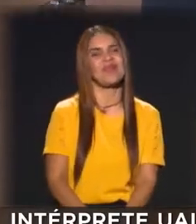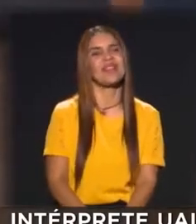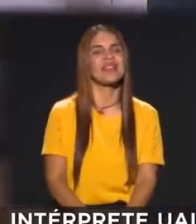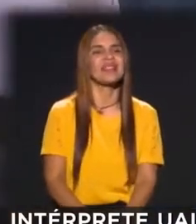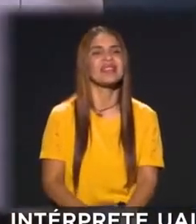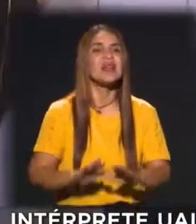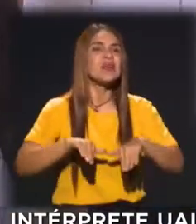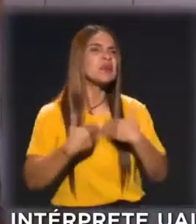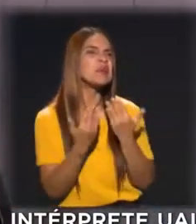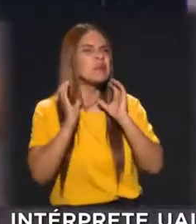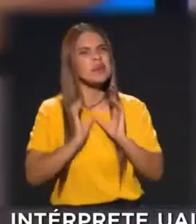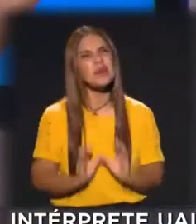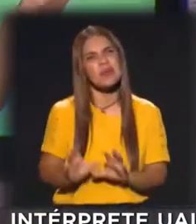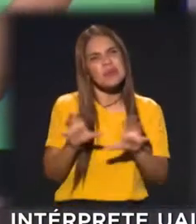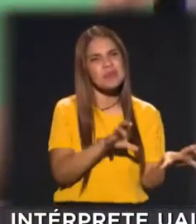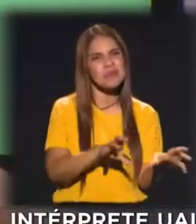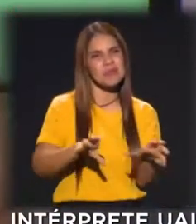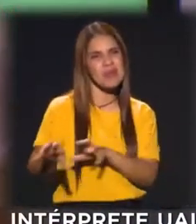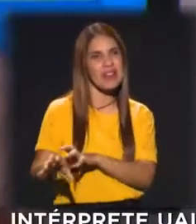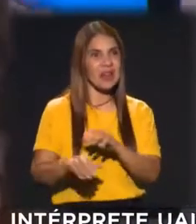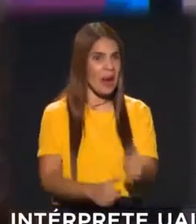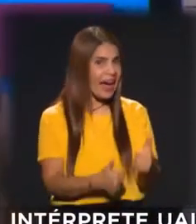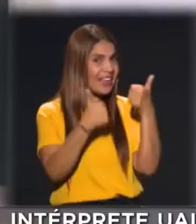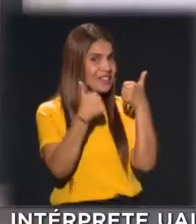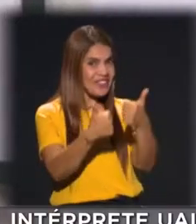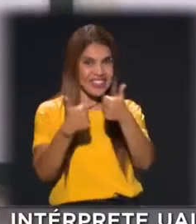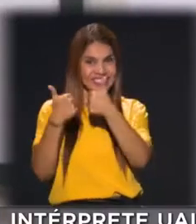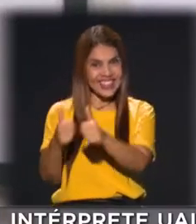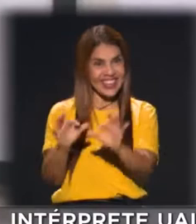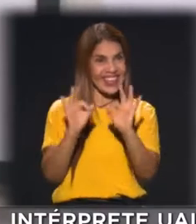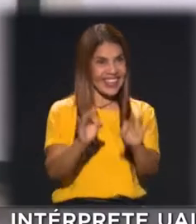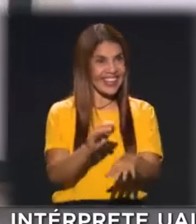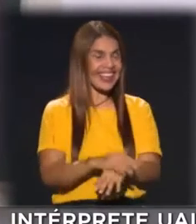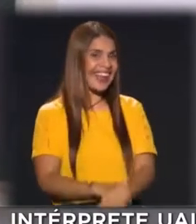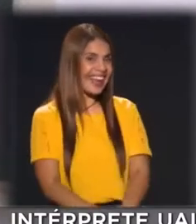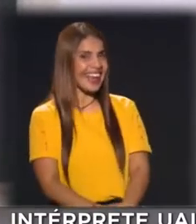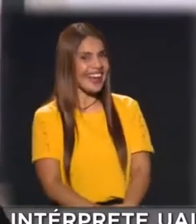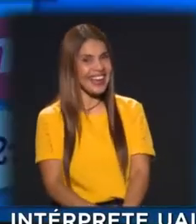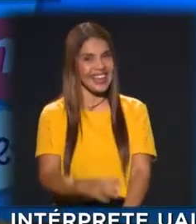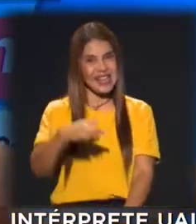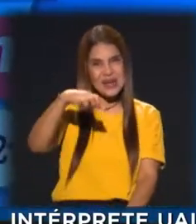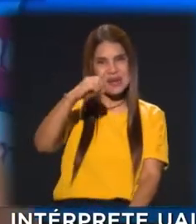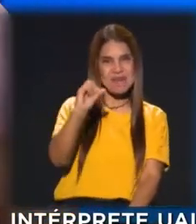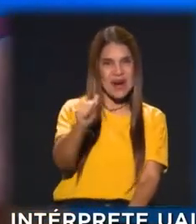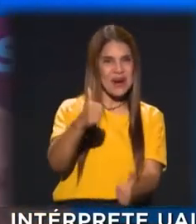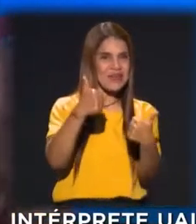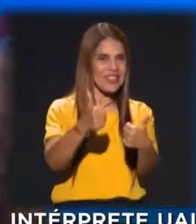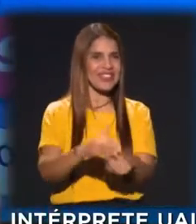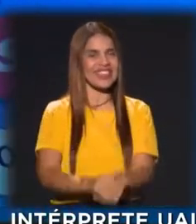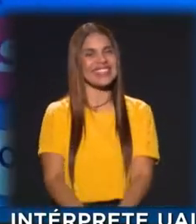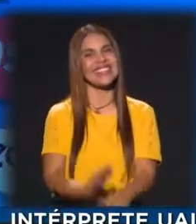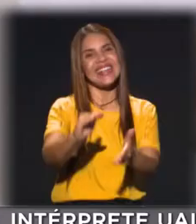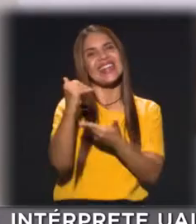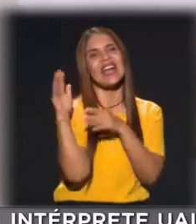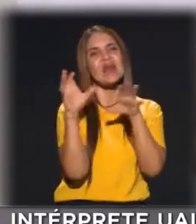Sacúdala. ¿Cómo es? ¡Ey, pero qué bien! ¿Cómo? ¿Pero qué sabor tiene aquí, Pao? Ahora me van a